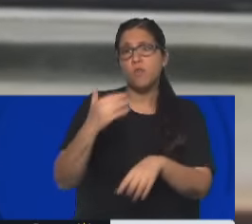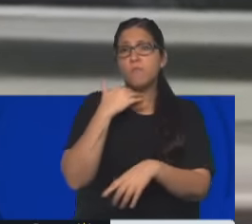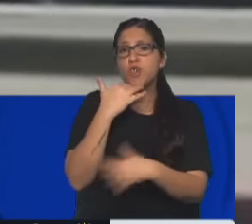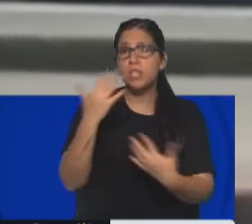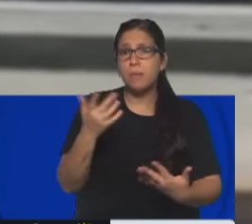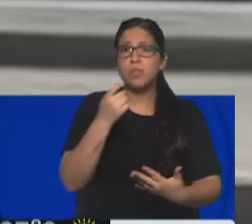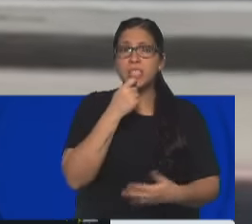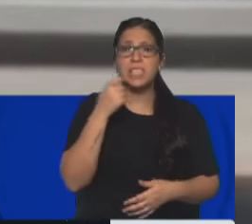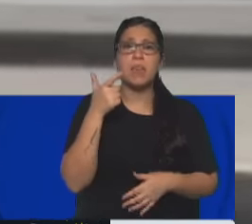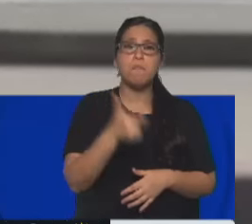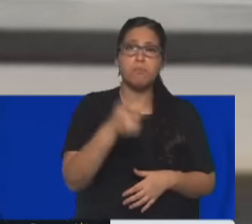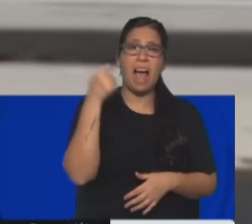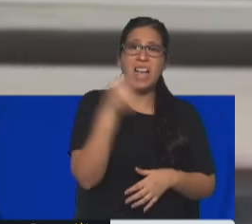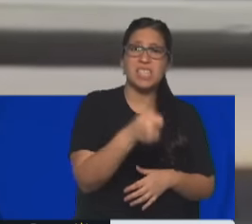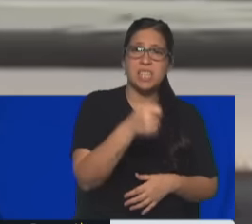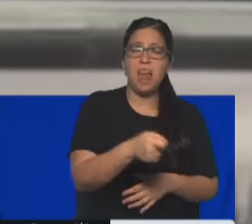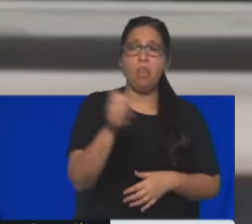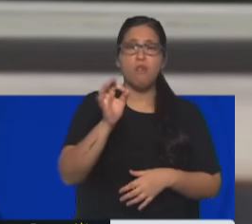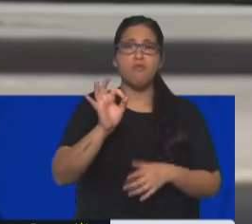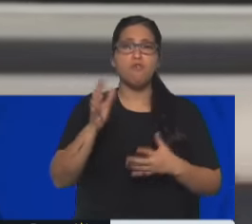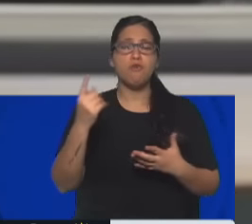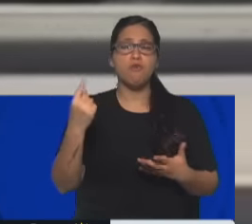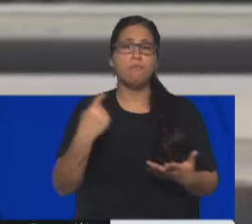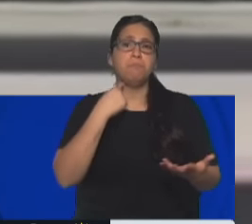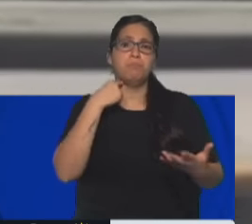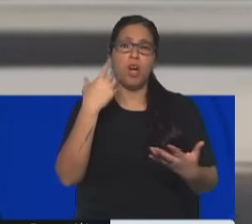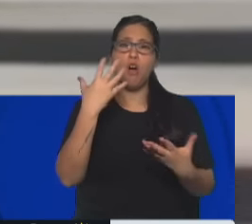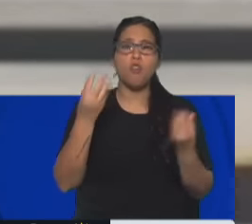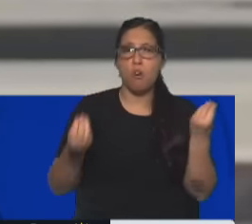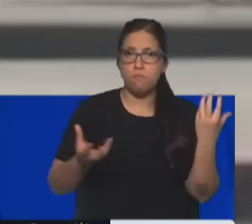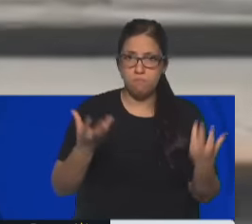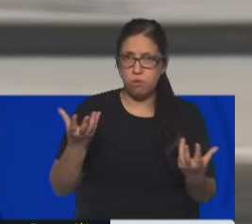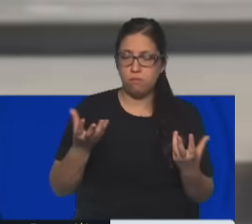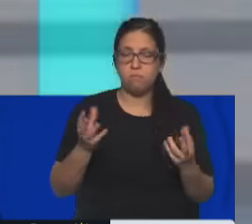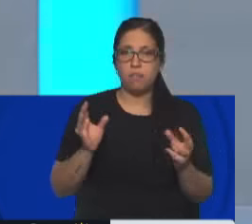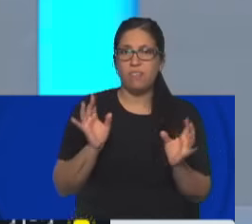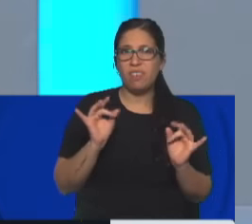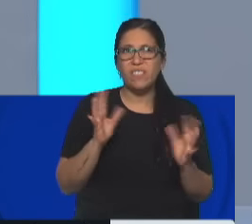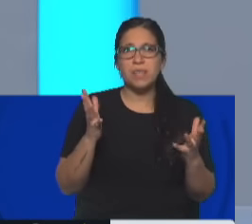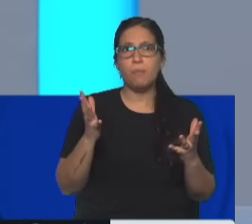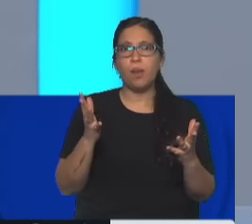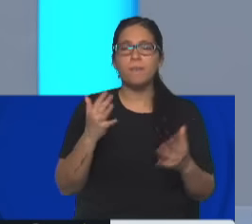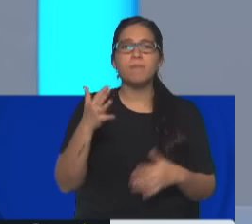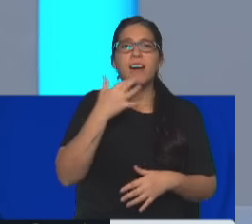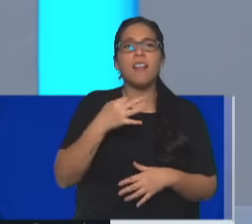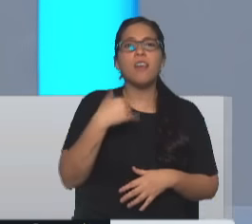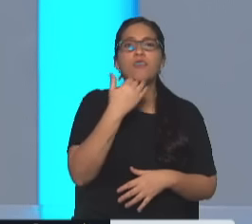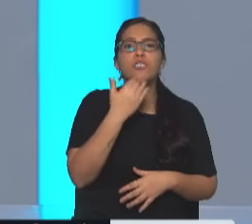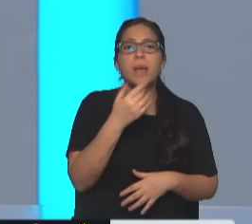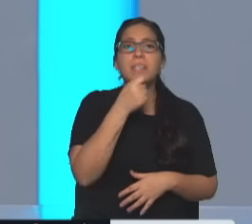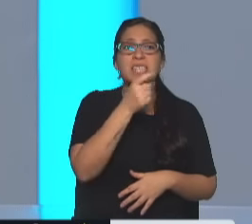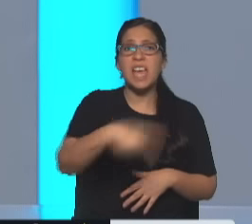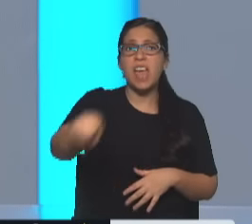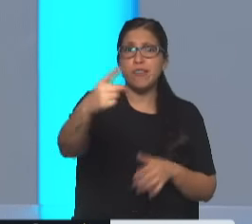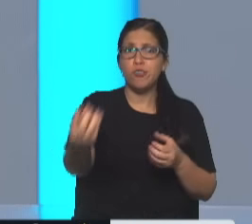los asesinaron. Bueno, una situación, por supuesto, muy difícil. A ver, ¿cuál es la postura? Porque vos decías, bueno, no saben si en algunos casos son parte del